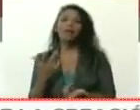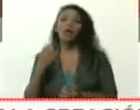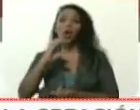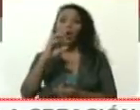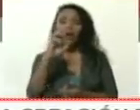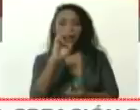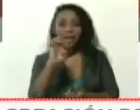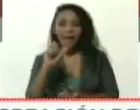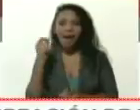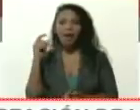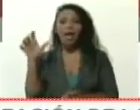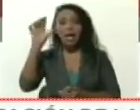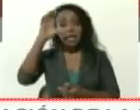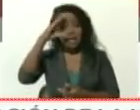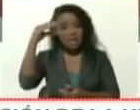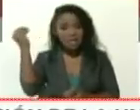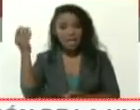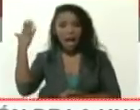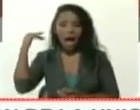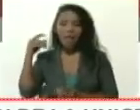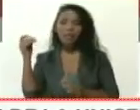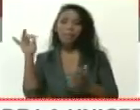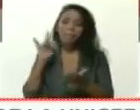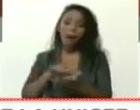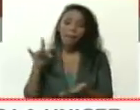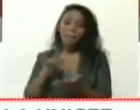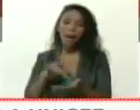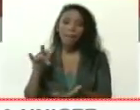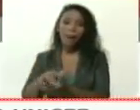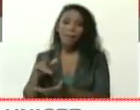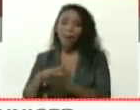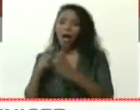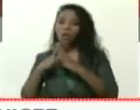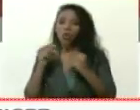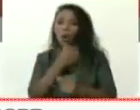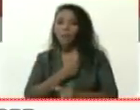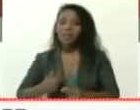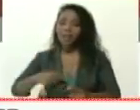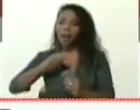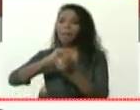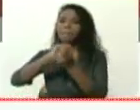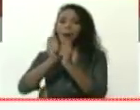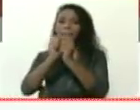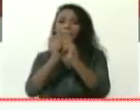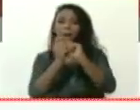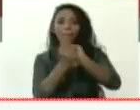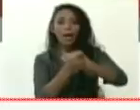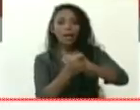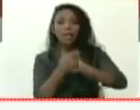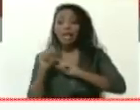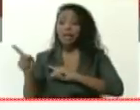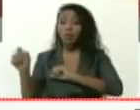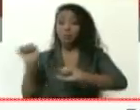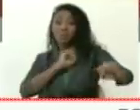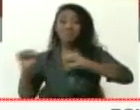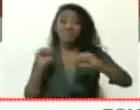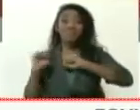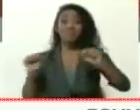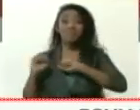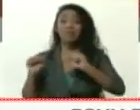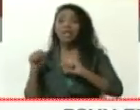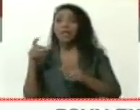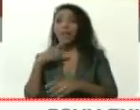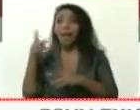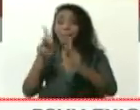llegó Cristina, llegó Tabaré, llegó Pepe. Después fueron cambiando las cosas y por eso vino la reacción de la que hablábamos, del